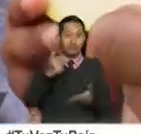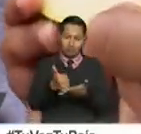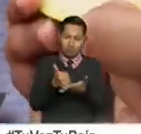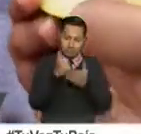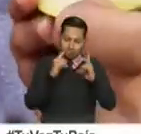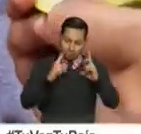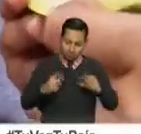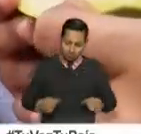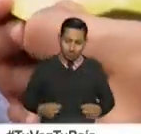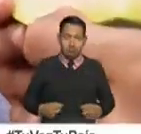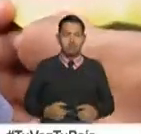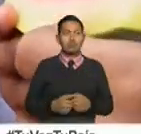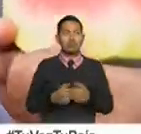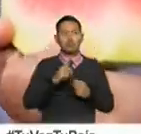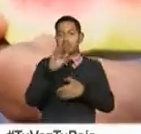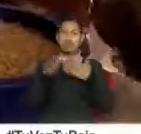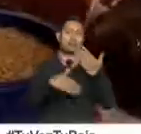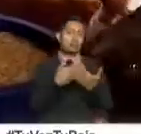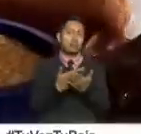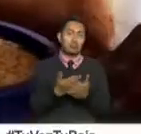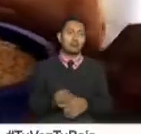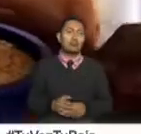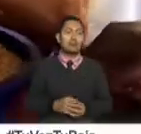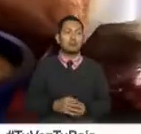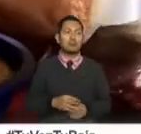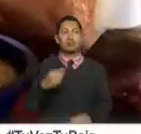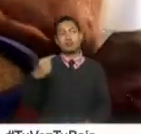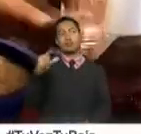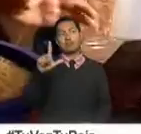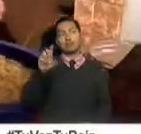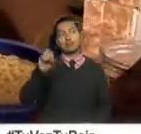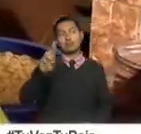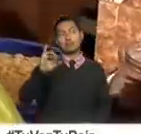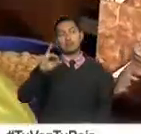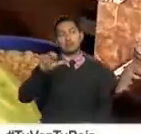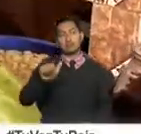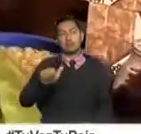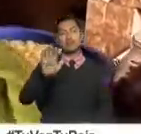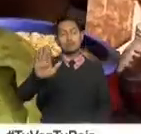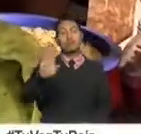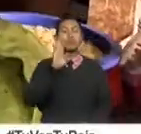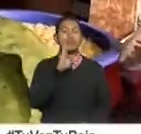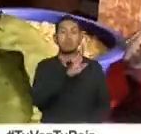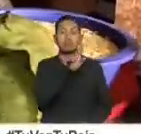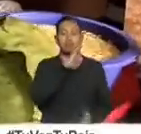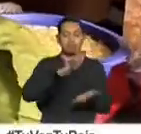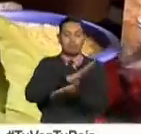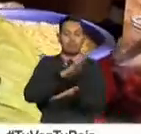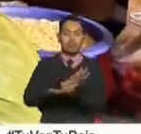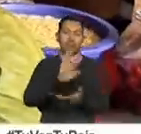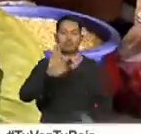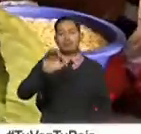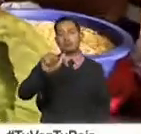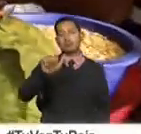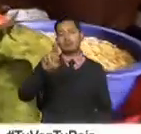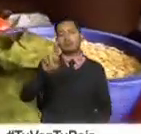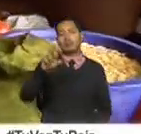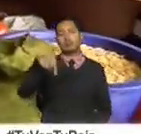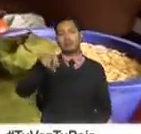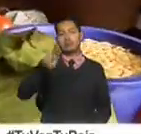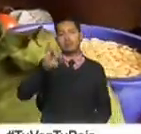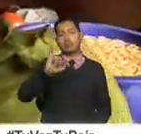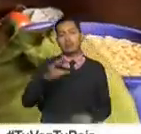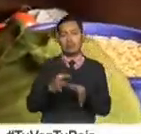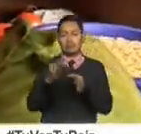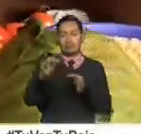la salud para todos. Gloria Marín, a quien se le adjudicó el bar de la Escuela Tarqui en la parroquia Calderón, sabe que